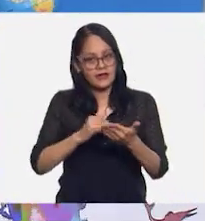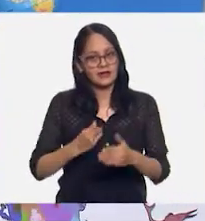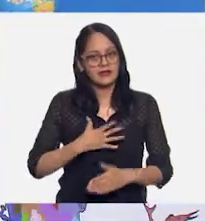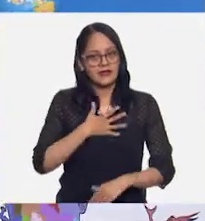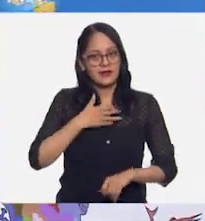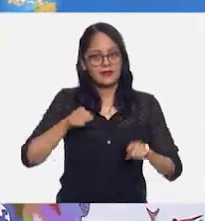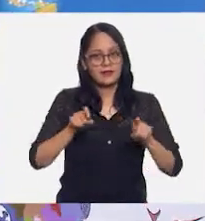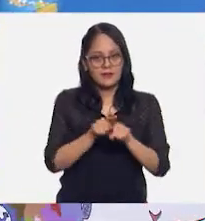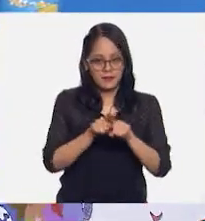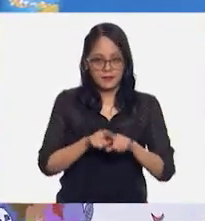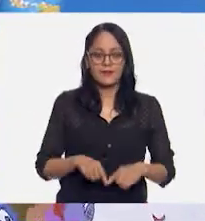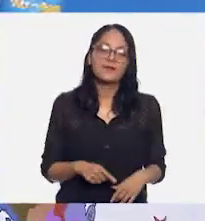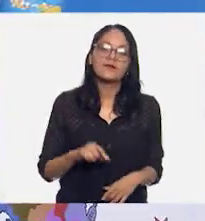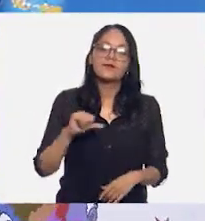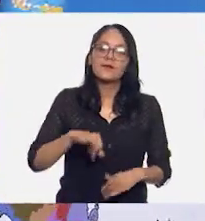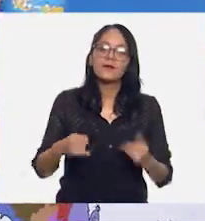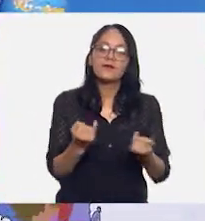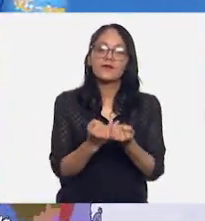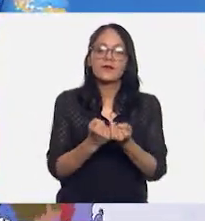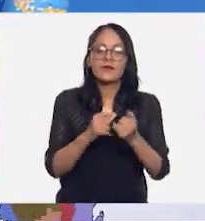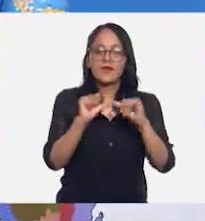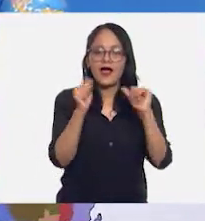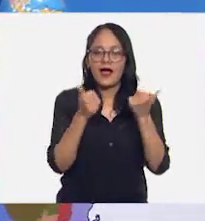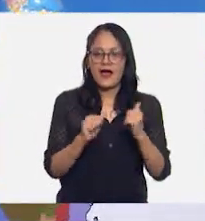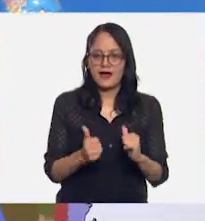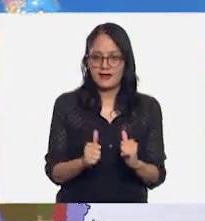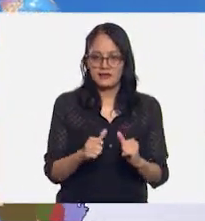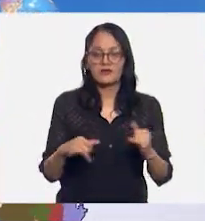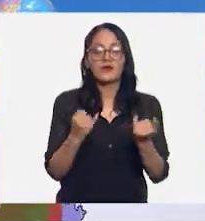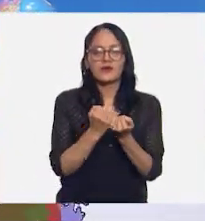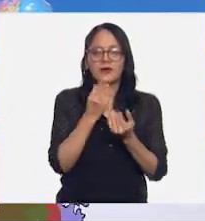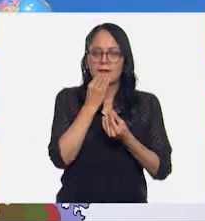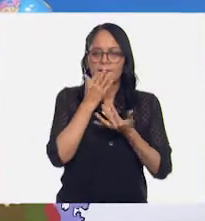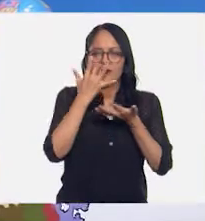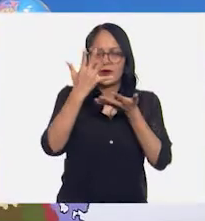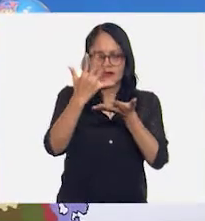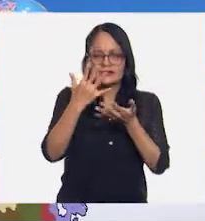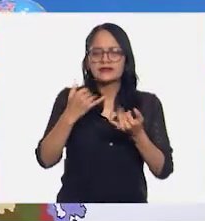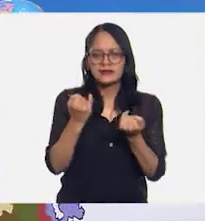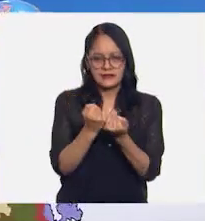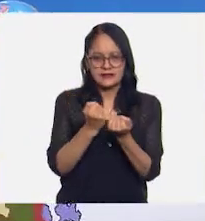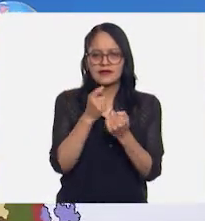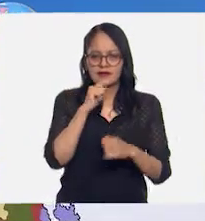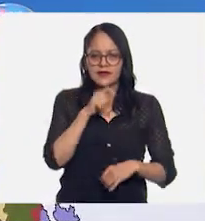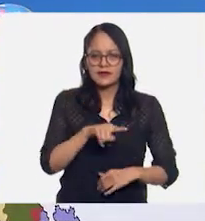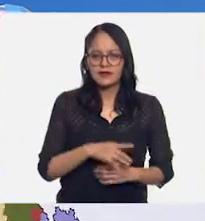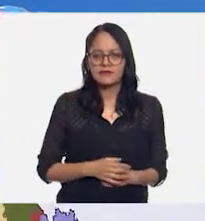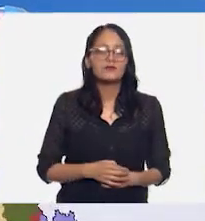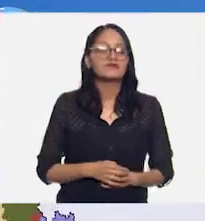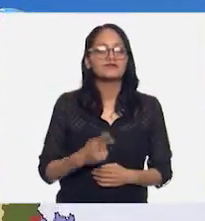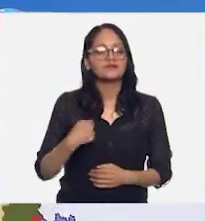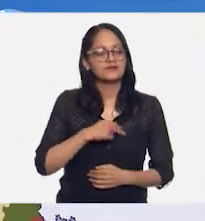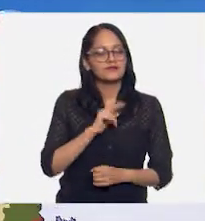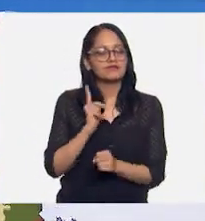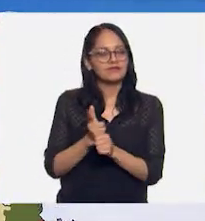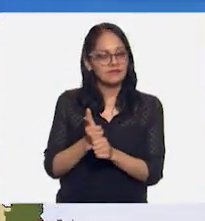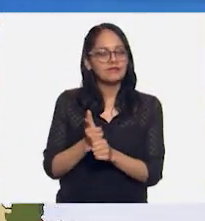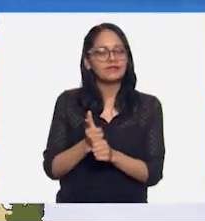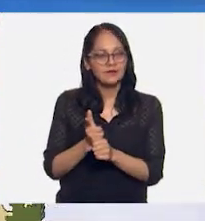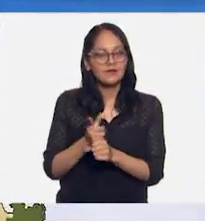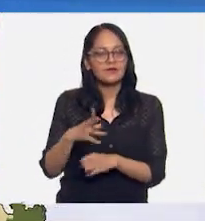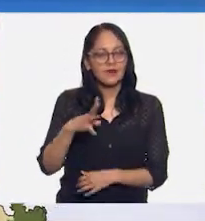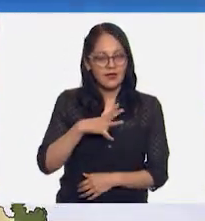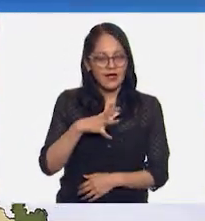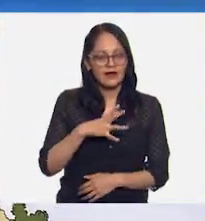misterio y de las maravillas del arte en general y de la poesía en particular. De pronto nos toca y nos hace